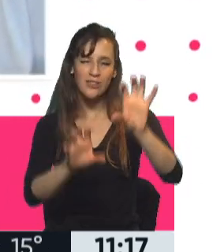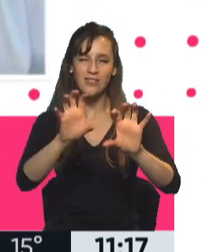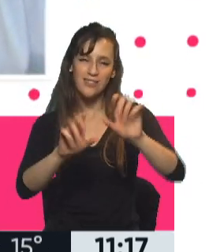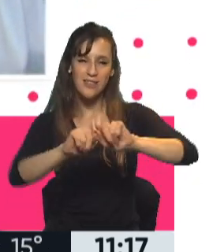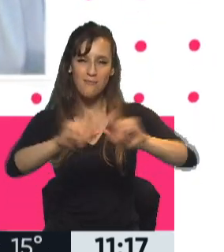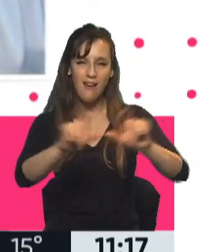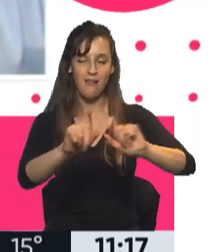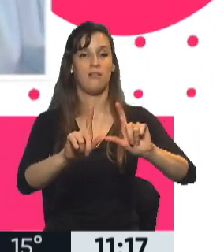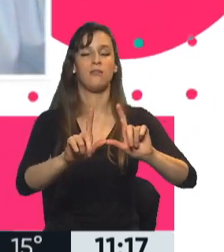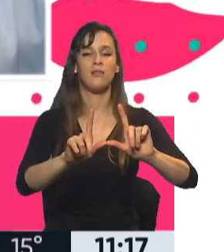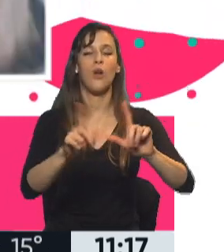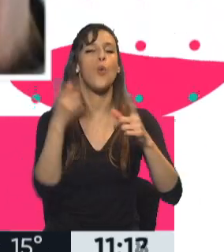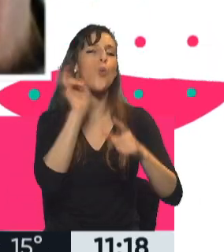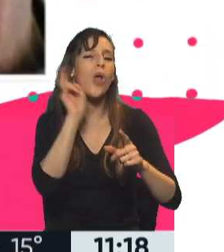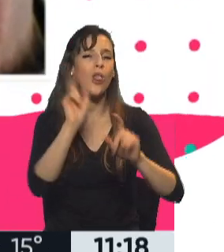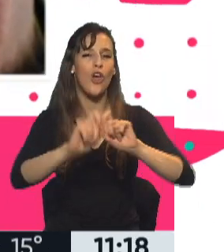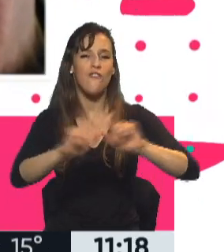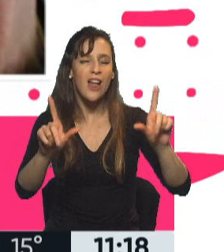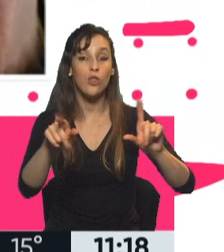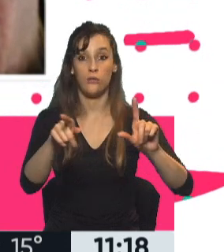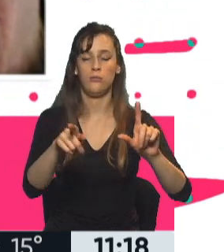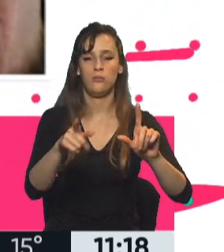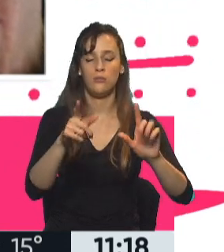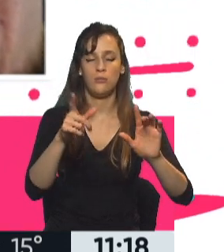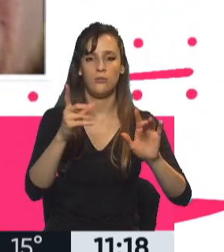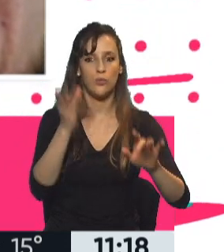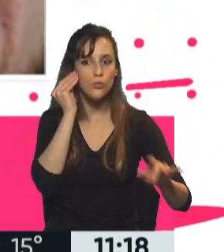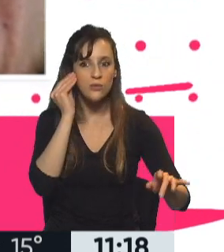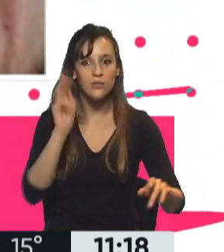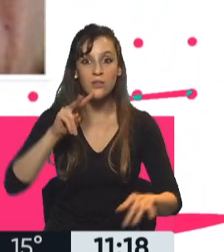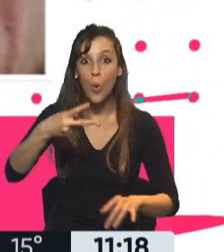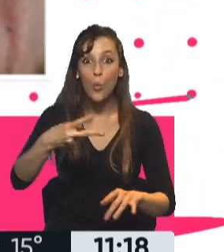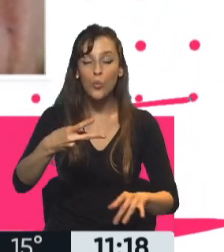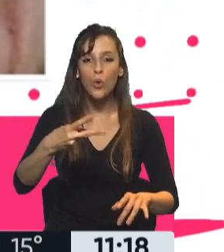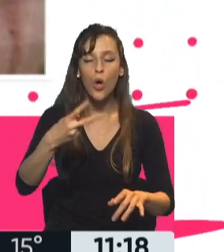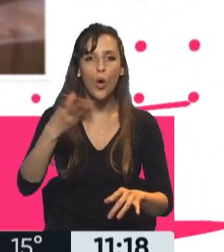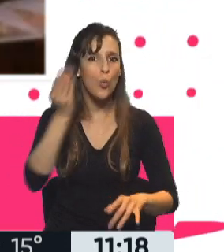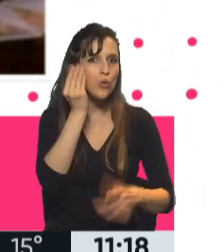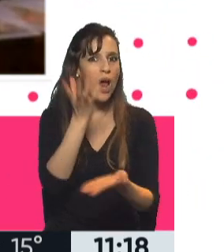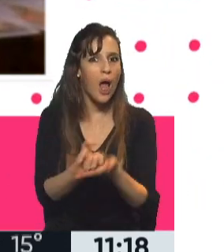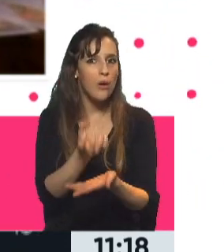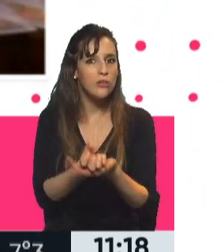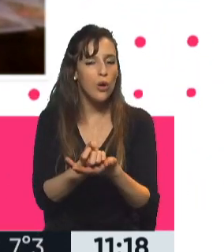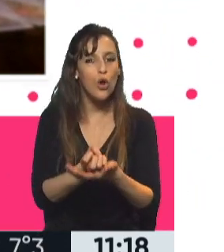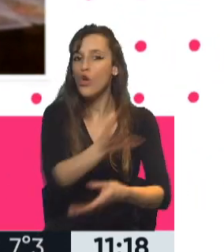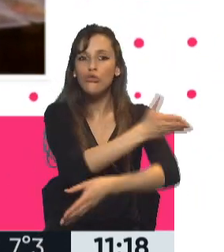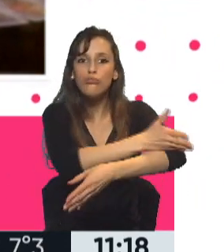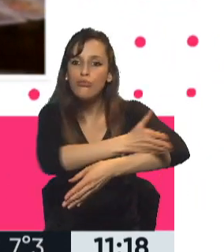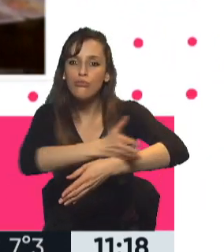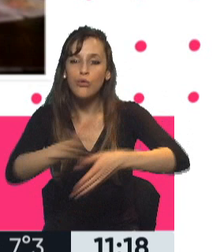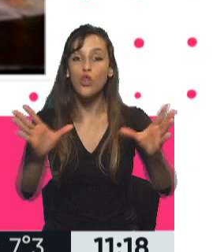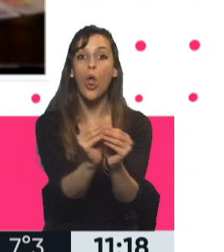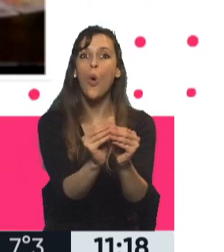el capítulo, el segundo capítulo, sí, yo no lo podía creer. Perfecto, era como si lo hubieran hecho todos juntos. Exactamente. Qué